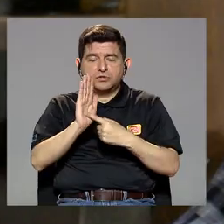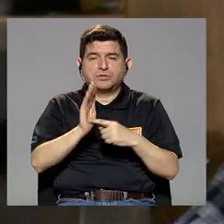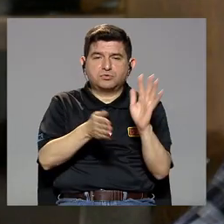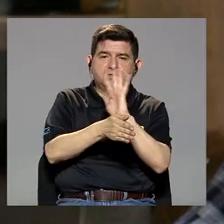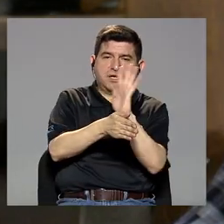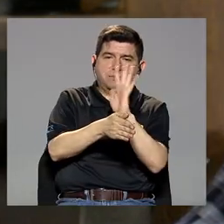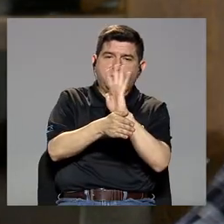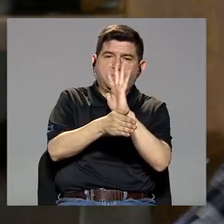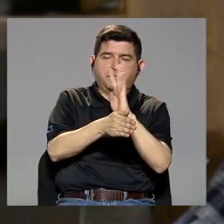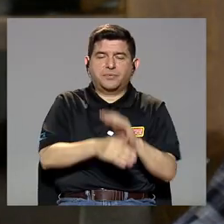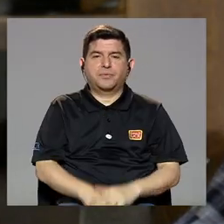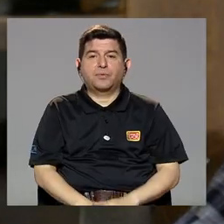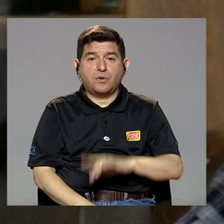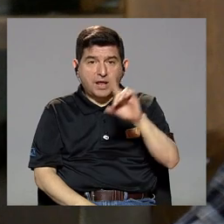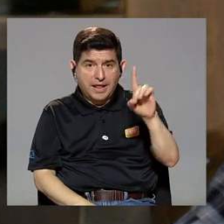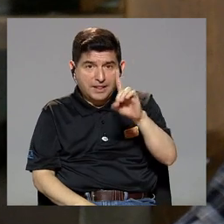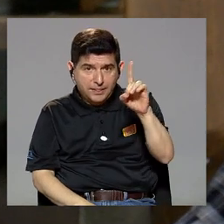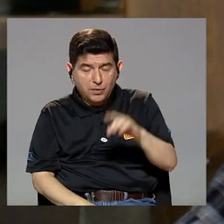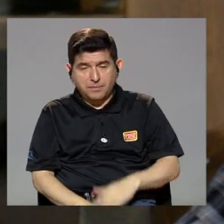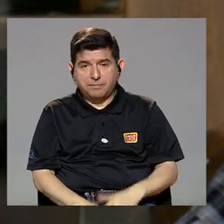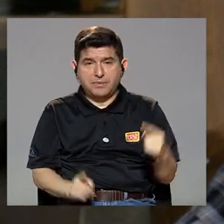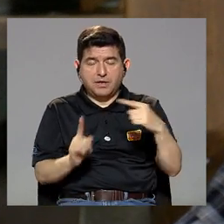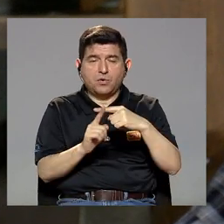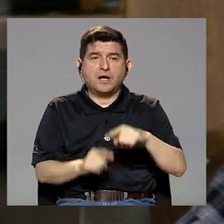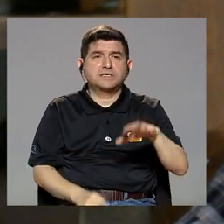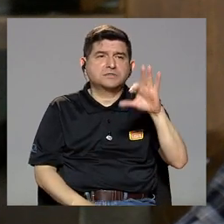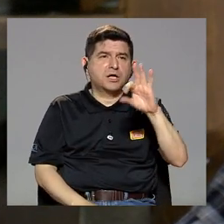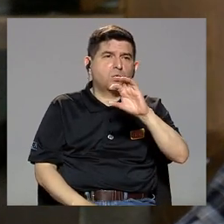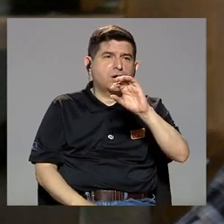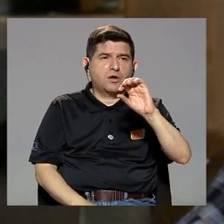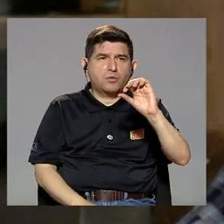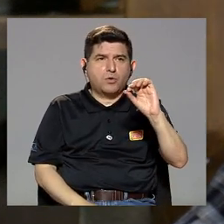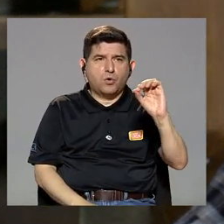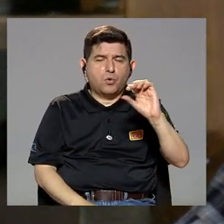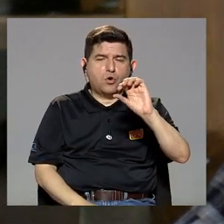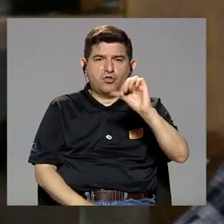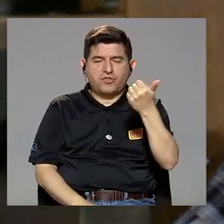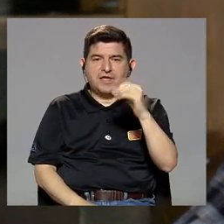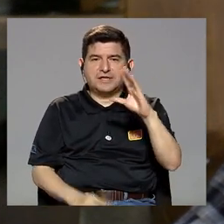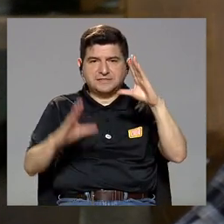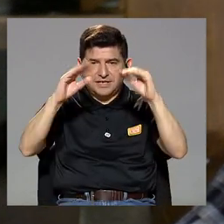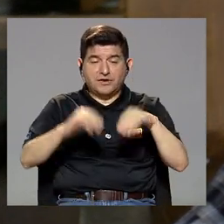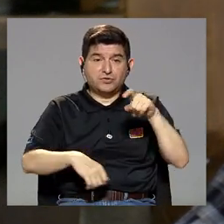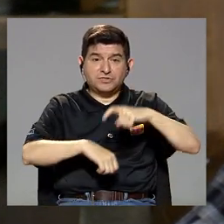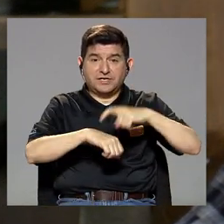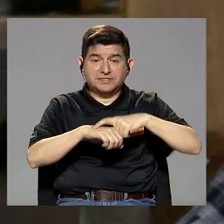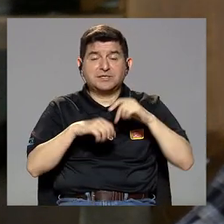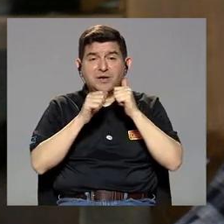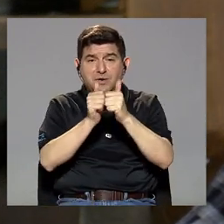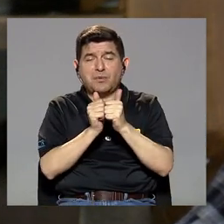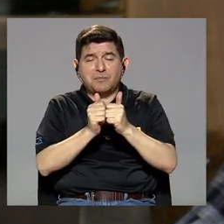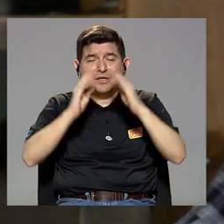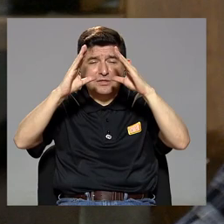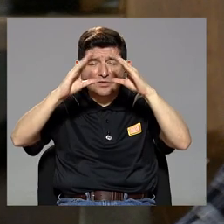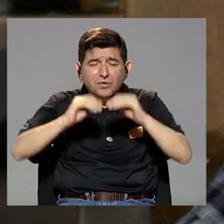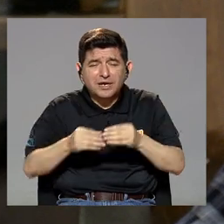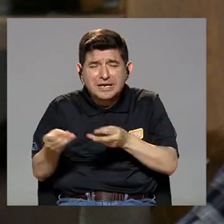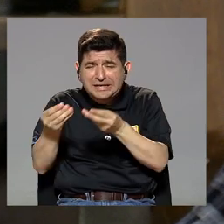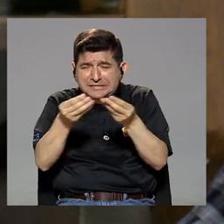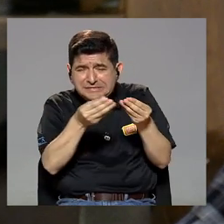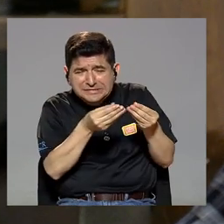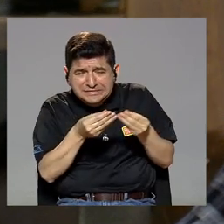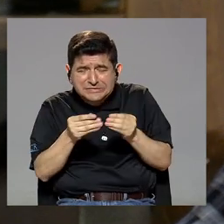los domingos hasta las 9 10 de la noche a esa hora a el caballo venir en la noche en el barrial y en